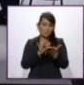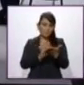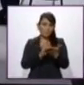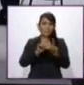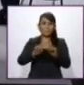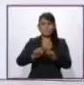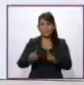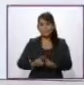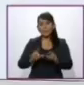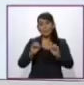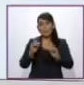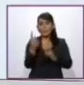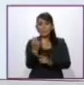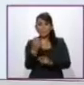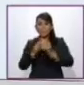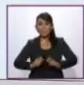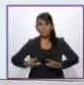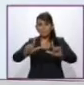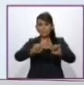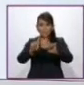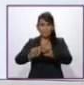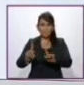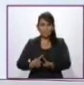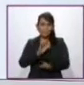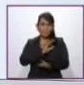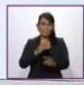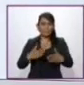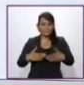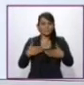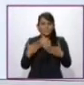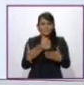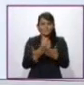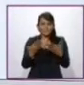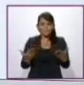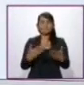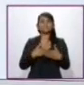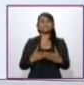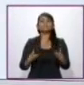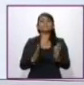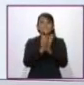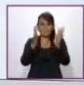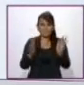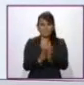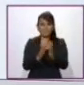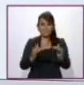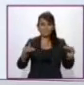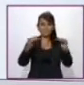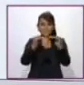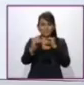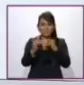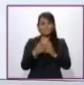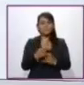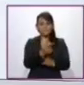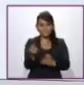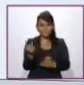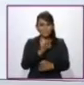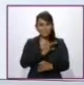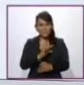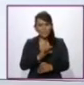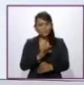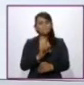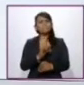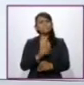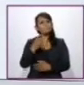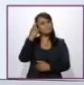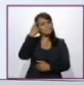de señales abiertas, por habernos acompañado, con la confianza de que este ejercicio democrático le permita a usted tomar